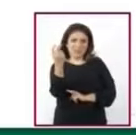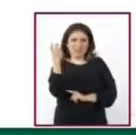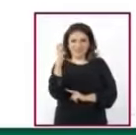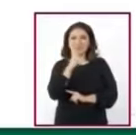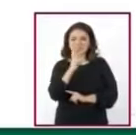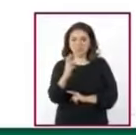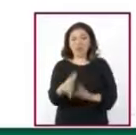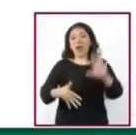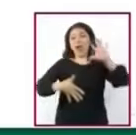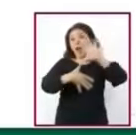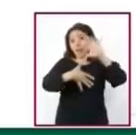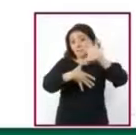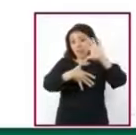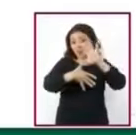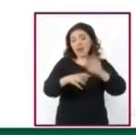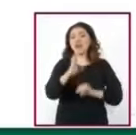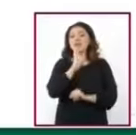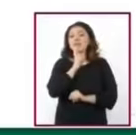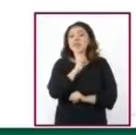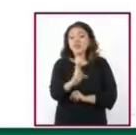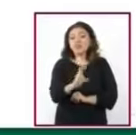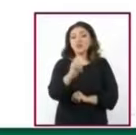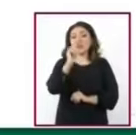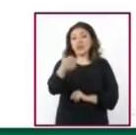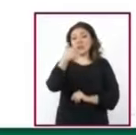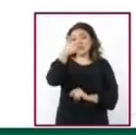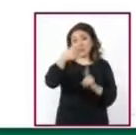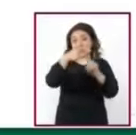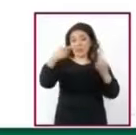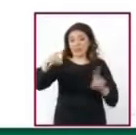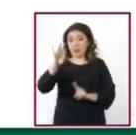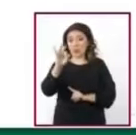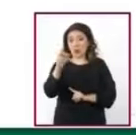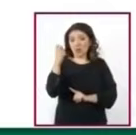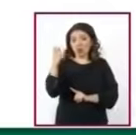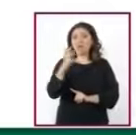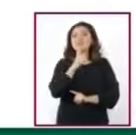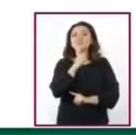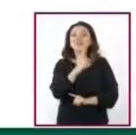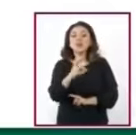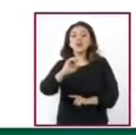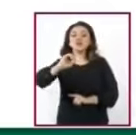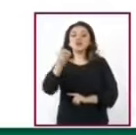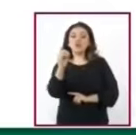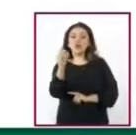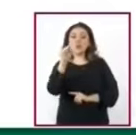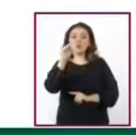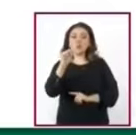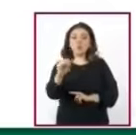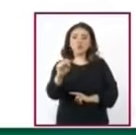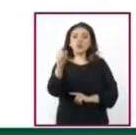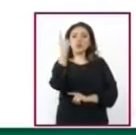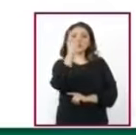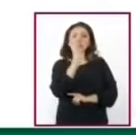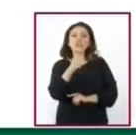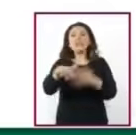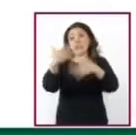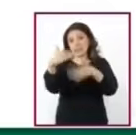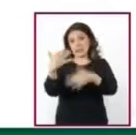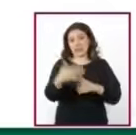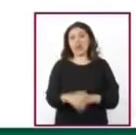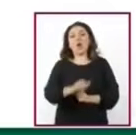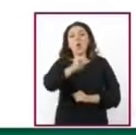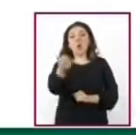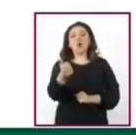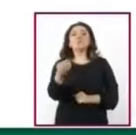0.225. Para América la división de 6 entre 40 da como resultado